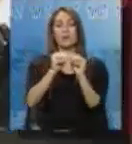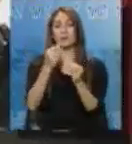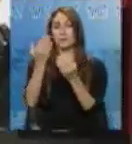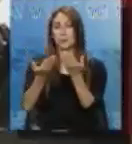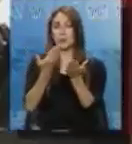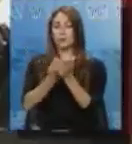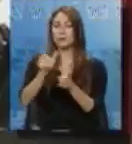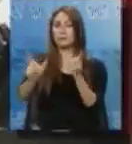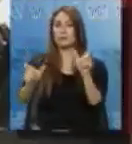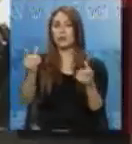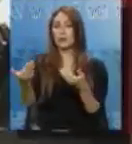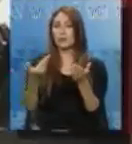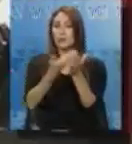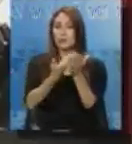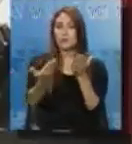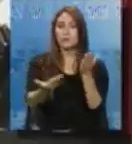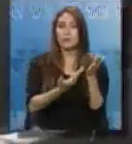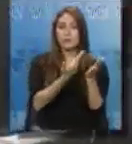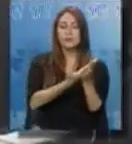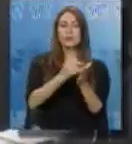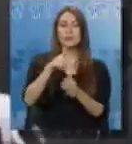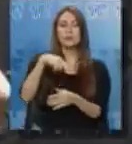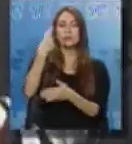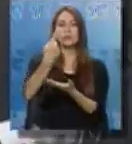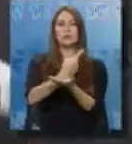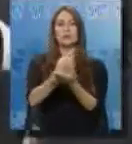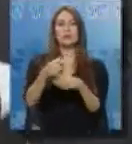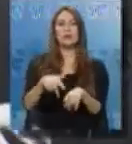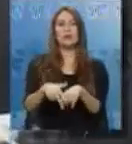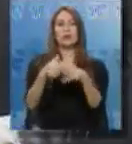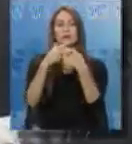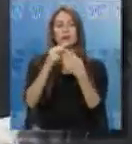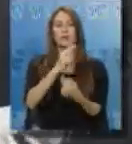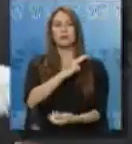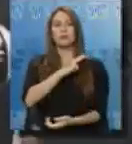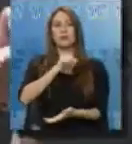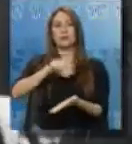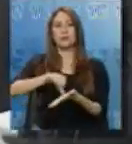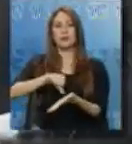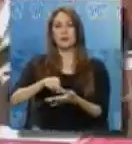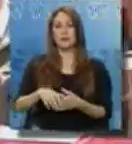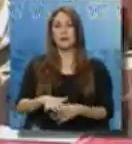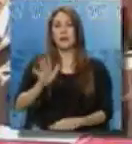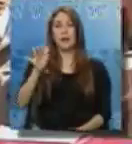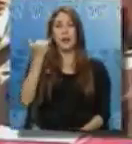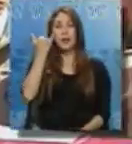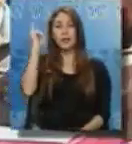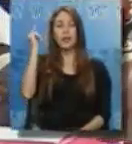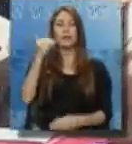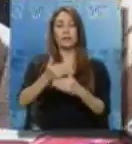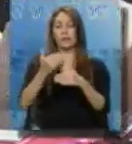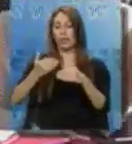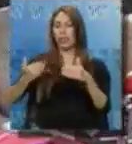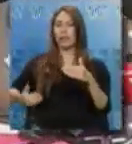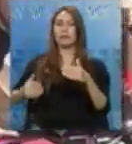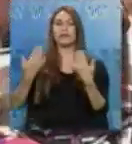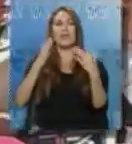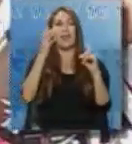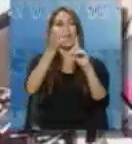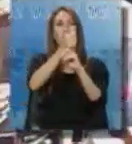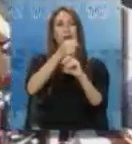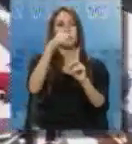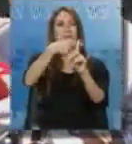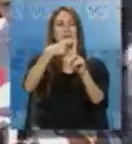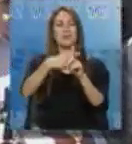propuestas de los jóvenes, iniciando la próxima semana en la Universidad Central. Dicen que la idea es no retroceder en los logros alcanzados